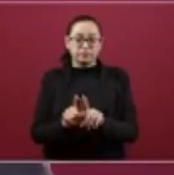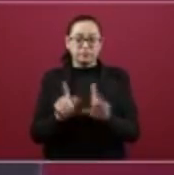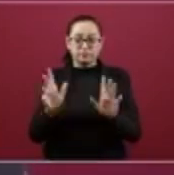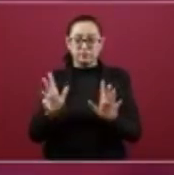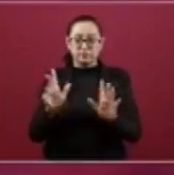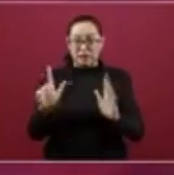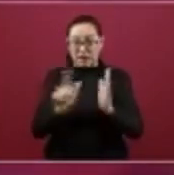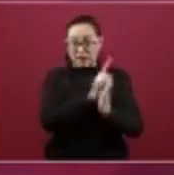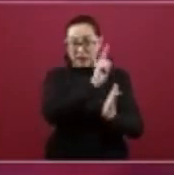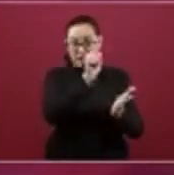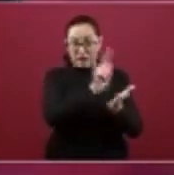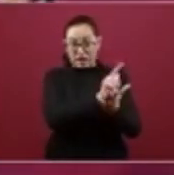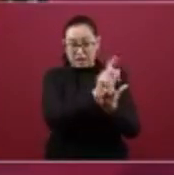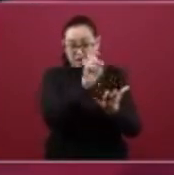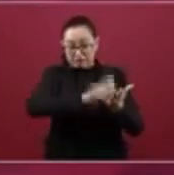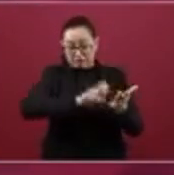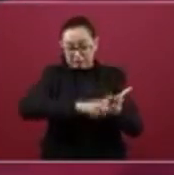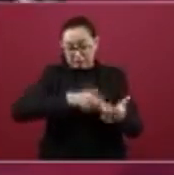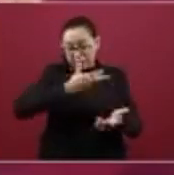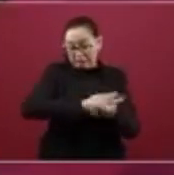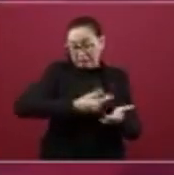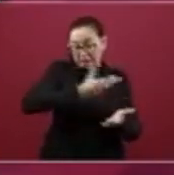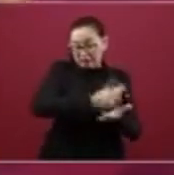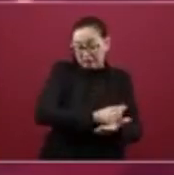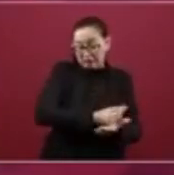ley. Tendría que